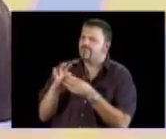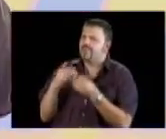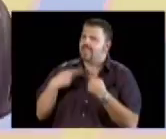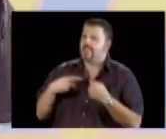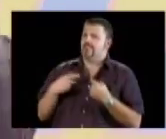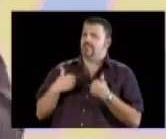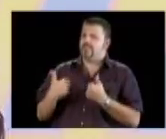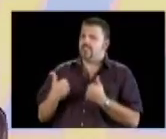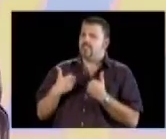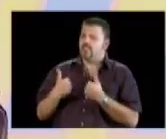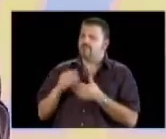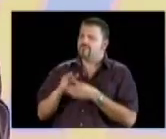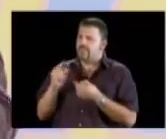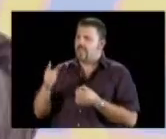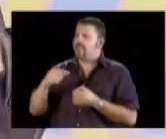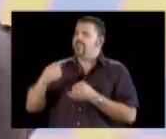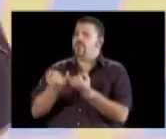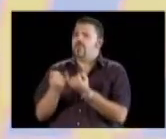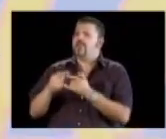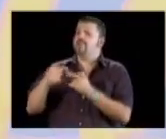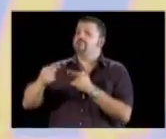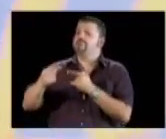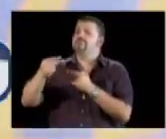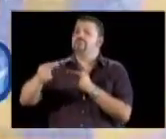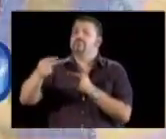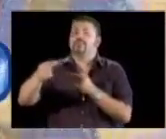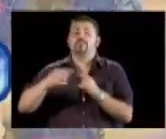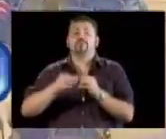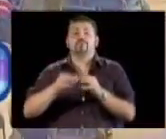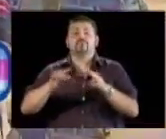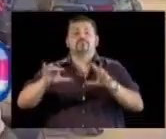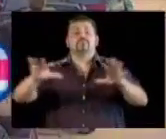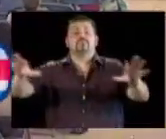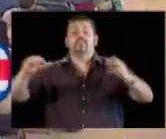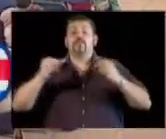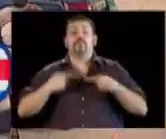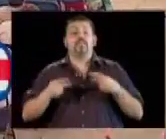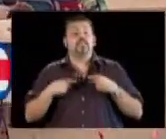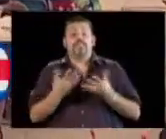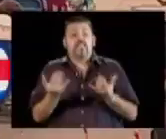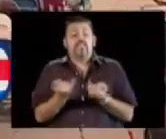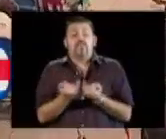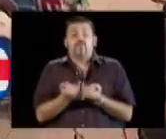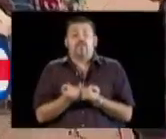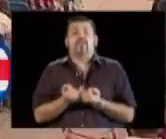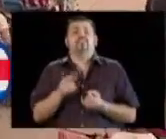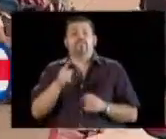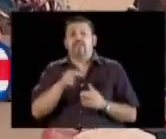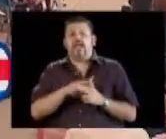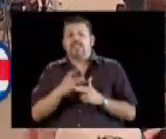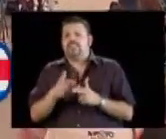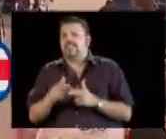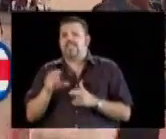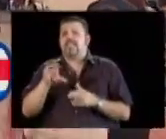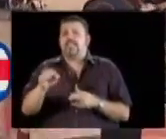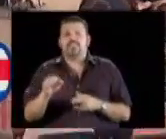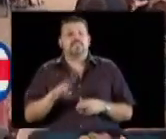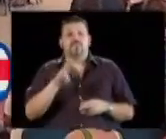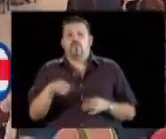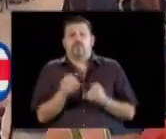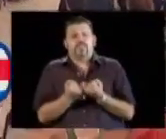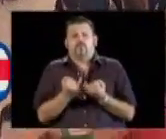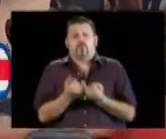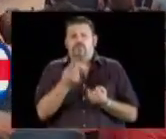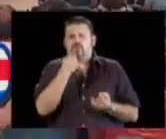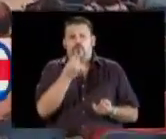para que tenga resultados con el producto. Sabemos que todo mundo puede usar el producto desde que nace hasta que casi se muere, porque es alimento, no